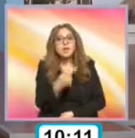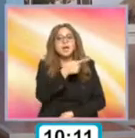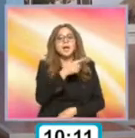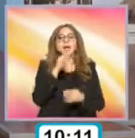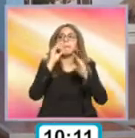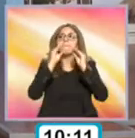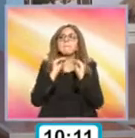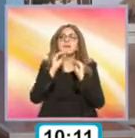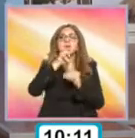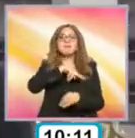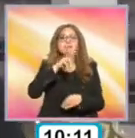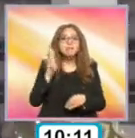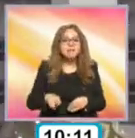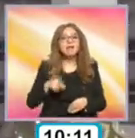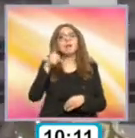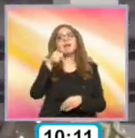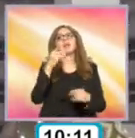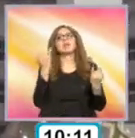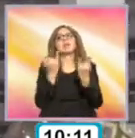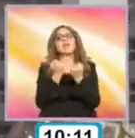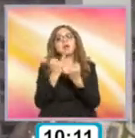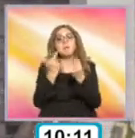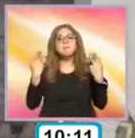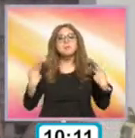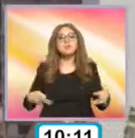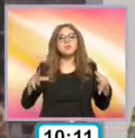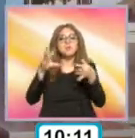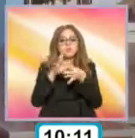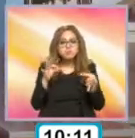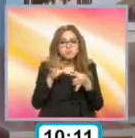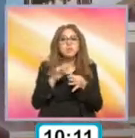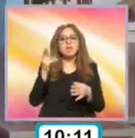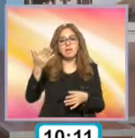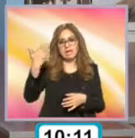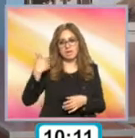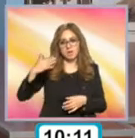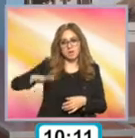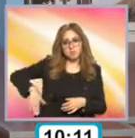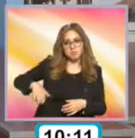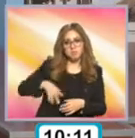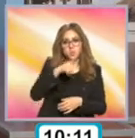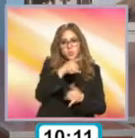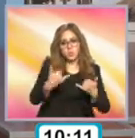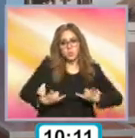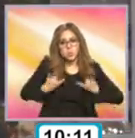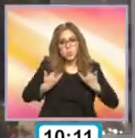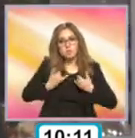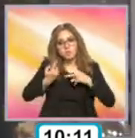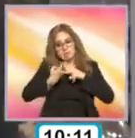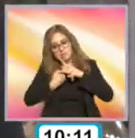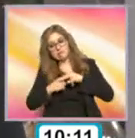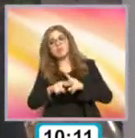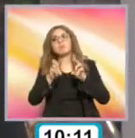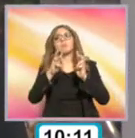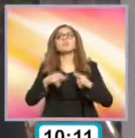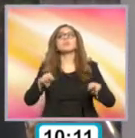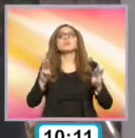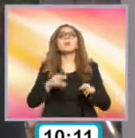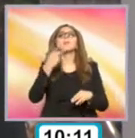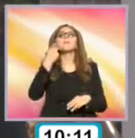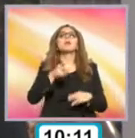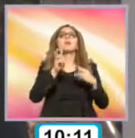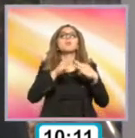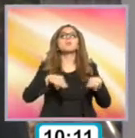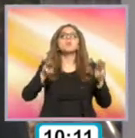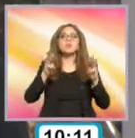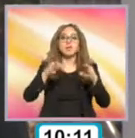apagas? Y tienes mucho que platicarle al público. Inicia su carrera, como lo dije hace un momento, desde muy temprana edad, promoviendo pues la